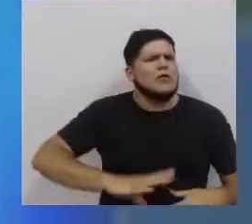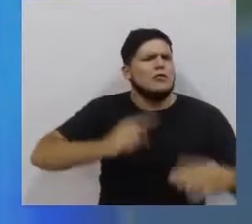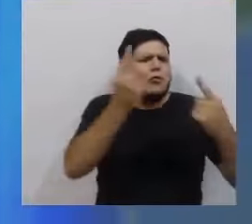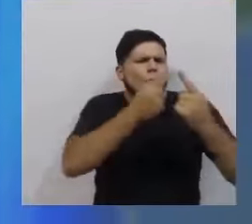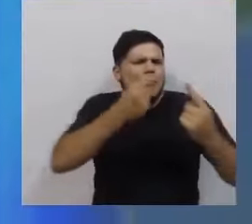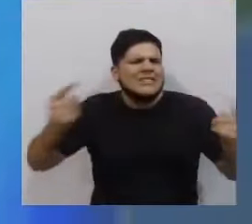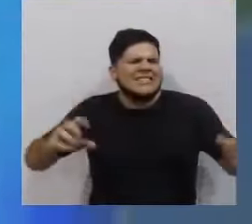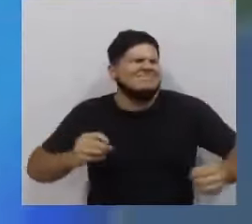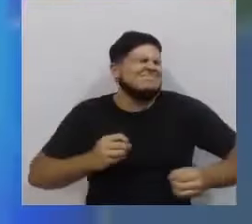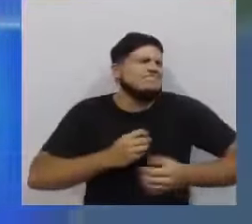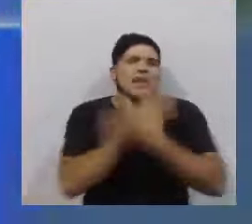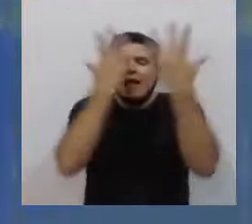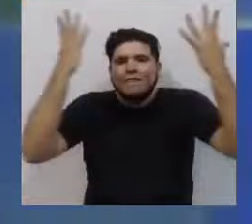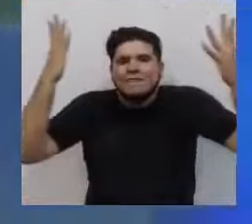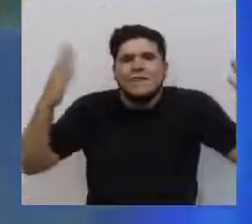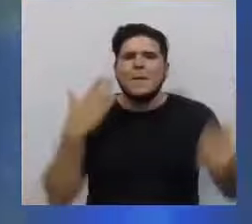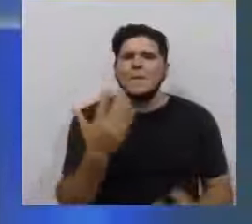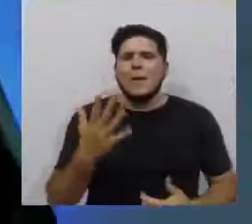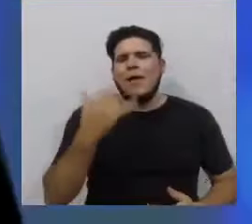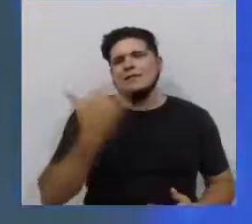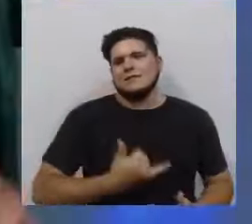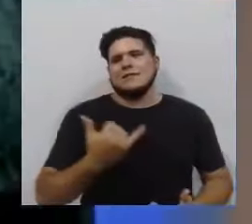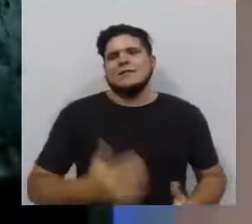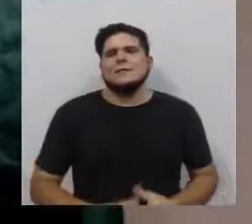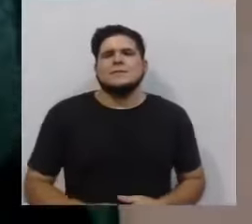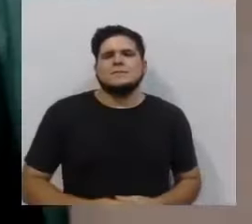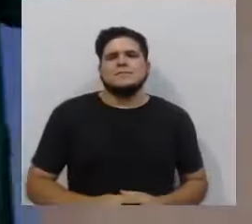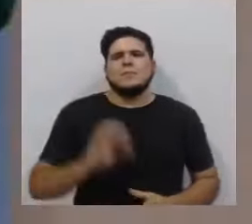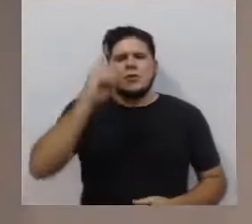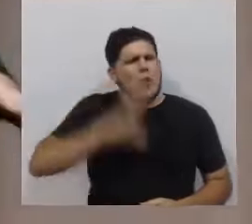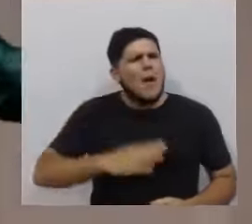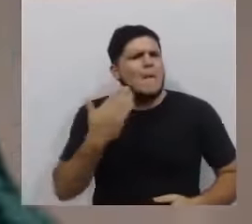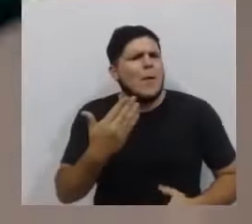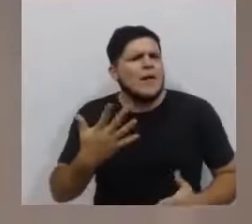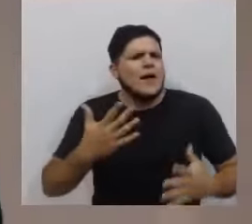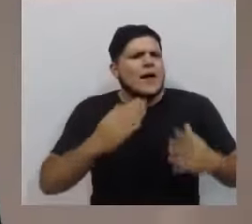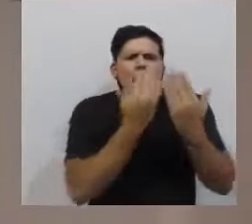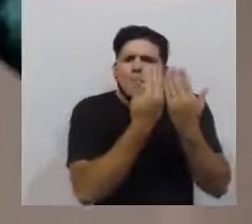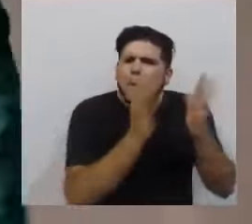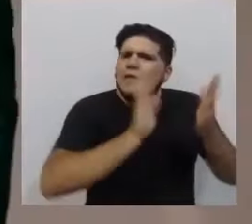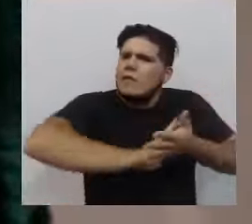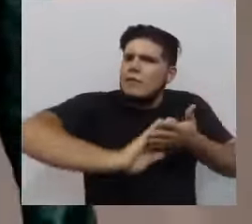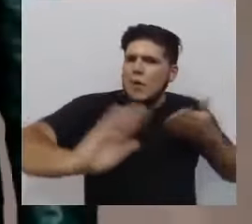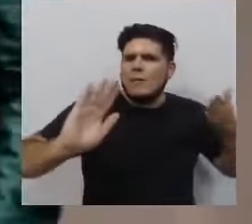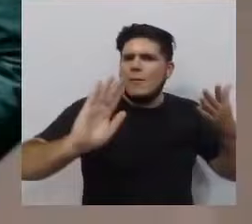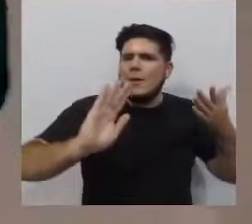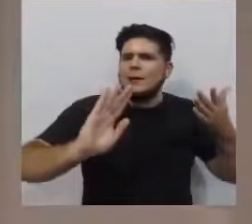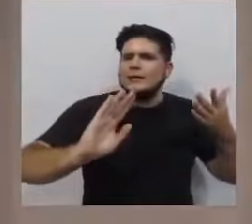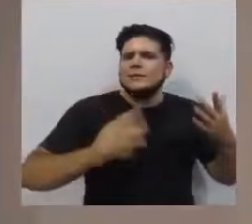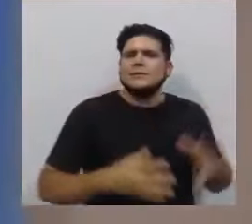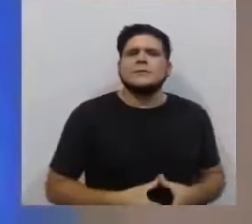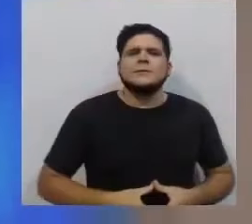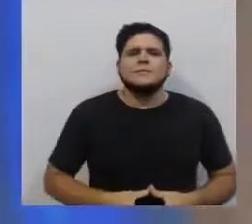dios estar en asunto y dios te puede abrir puertas nuevas dios puede reconstruir y